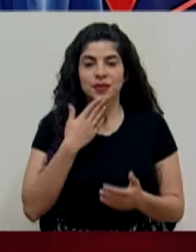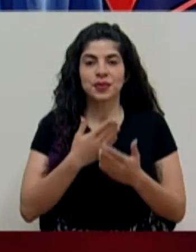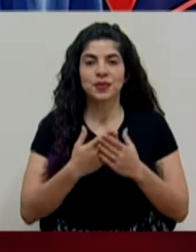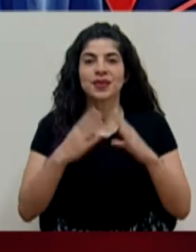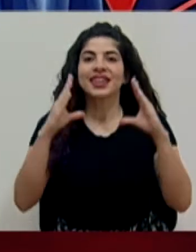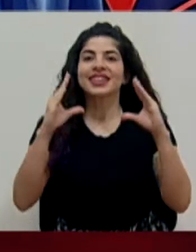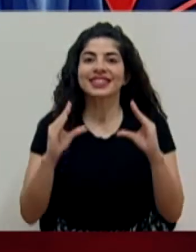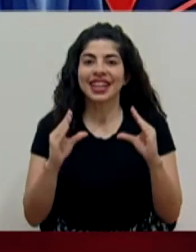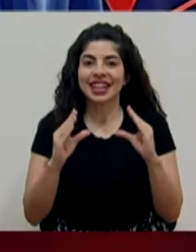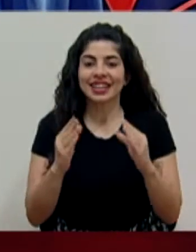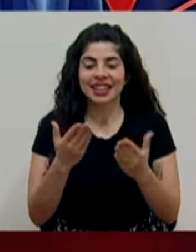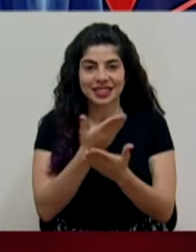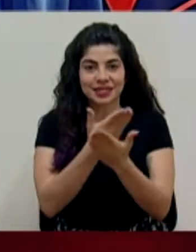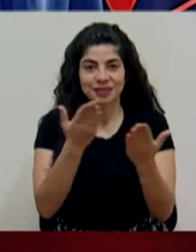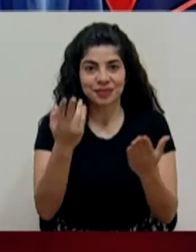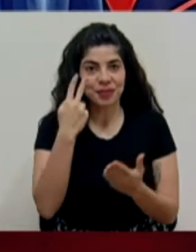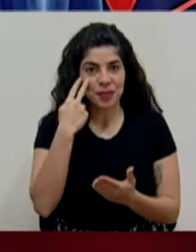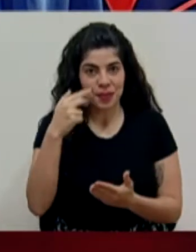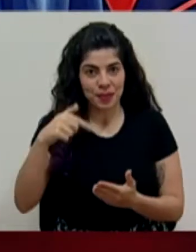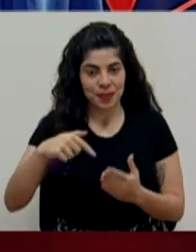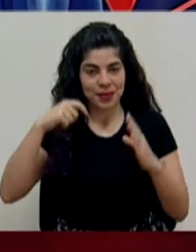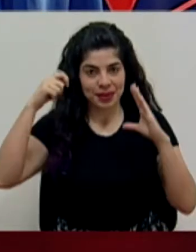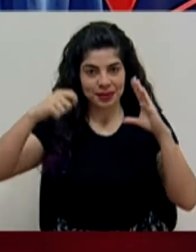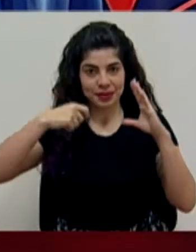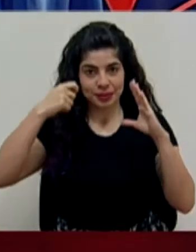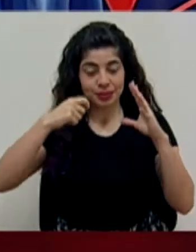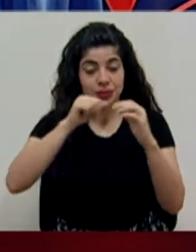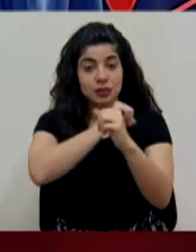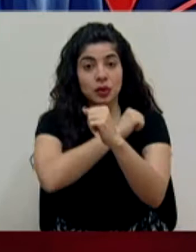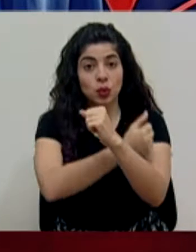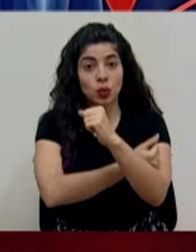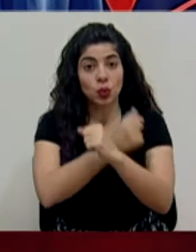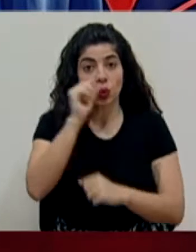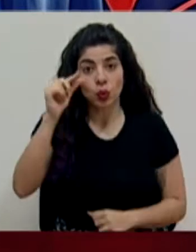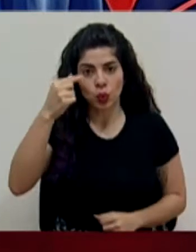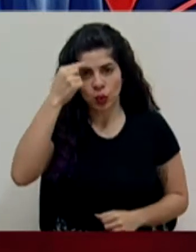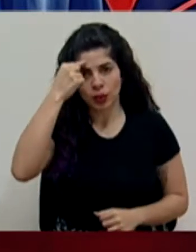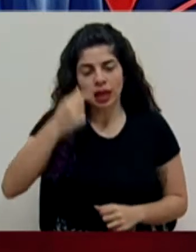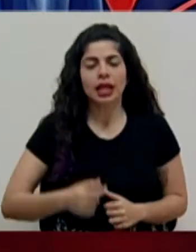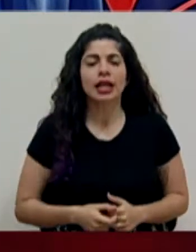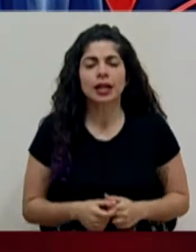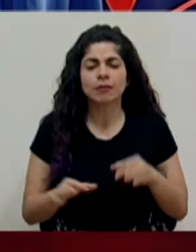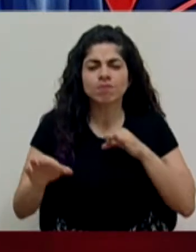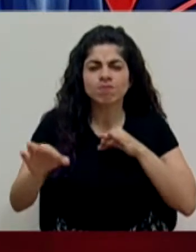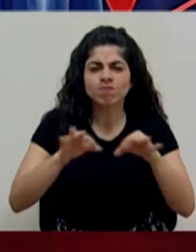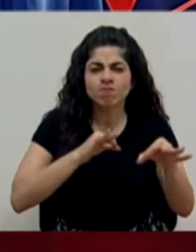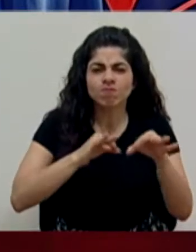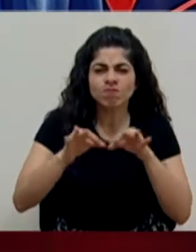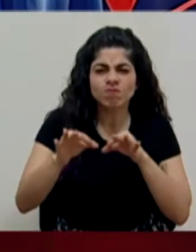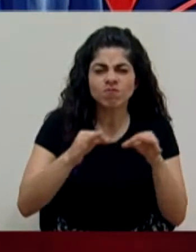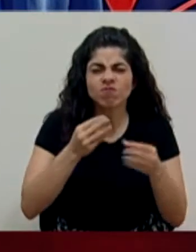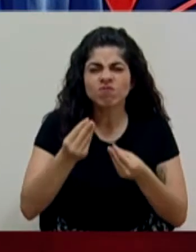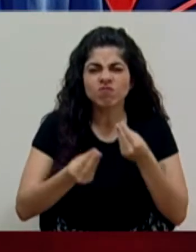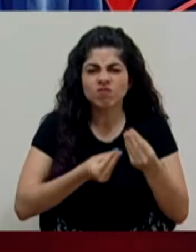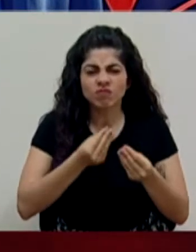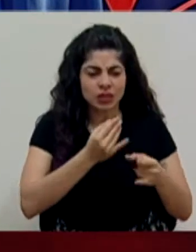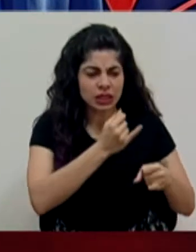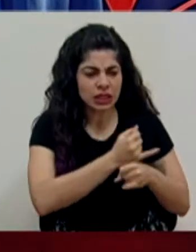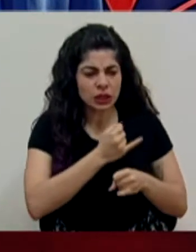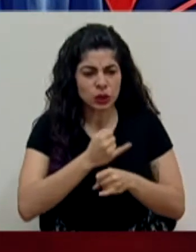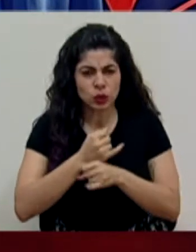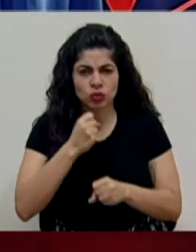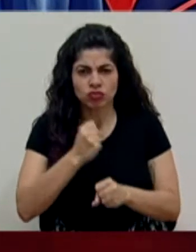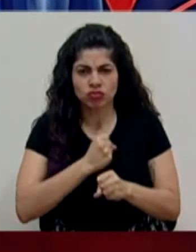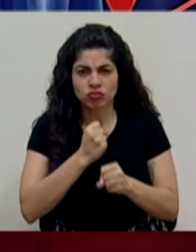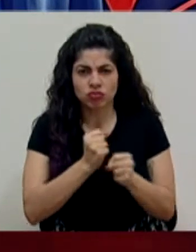Muy buenas tardes a quienes nos sintonizan en esta transmisión en donde las autoridades de gobierno detallan el trabajo interinstitucional que